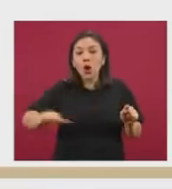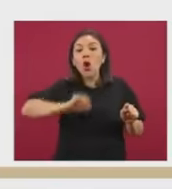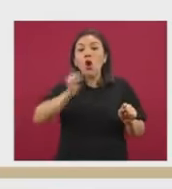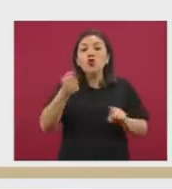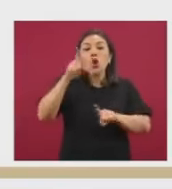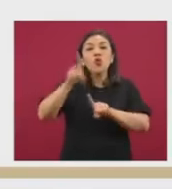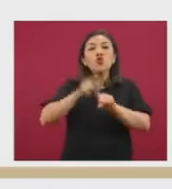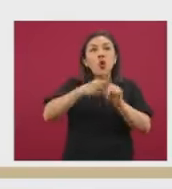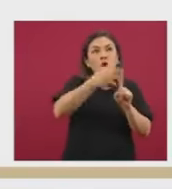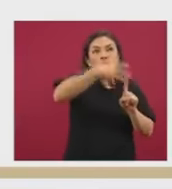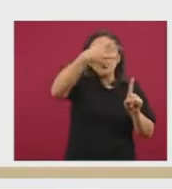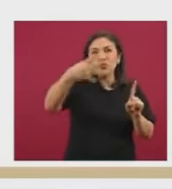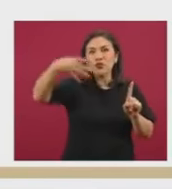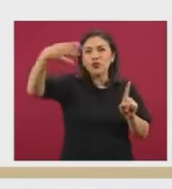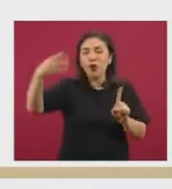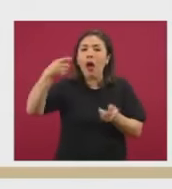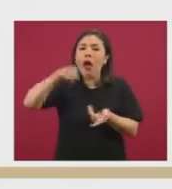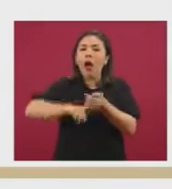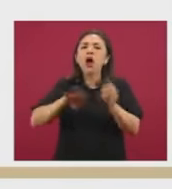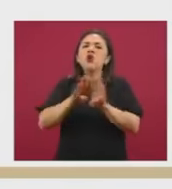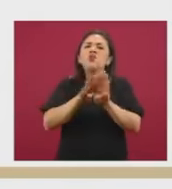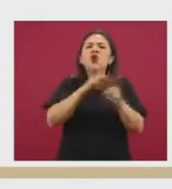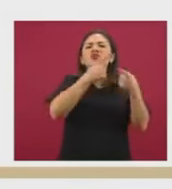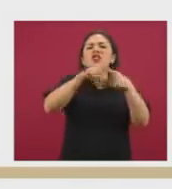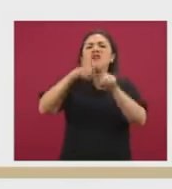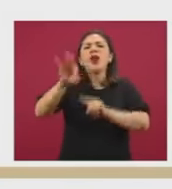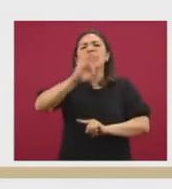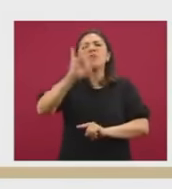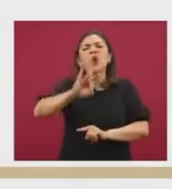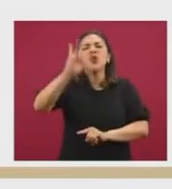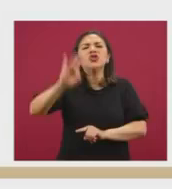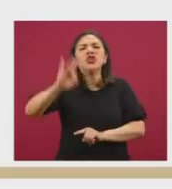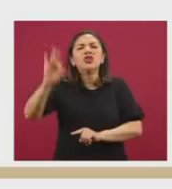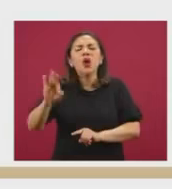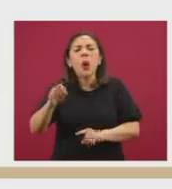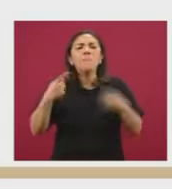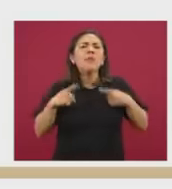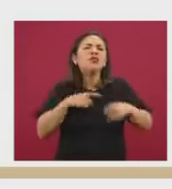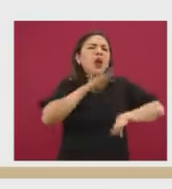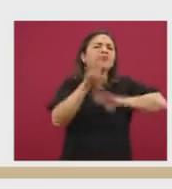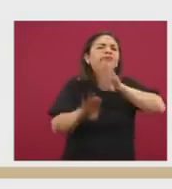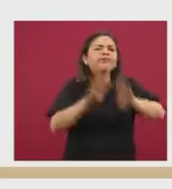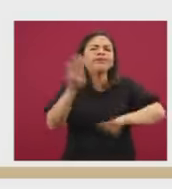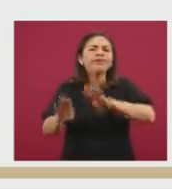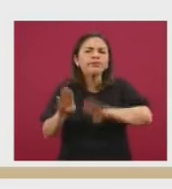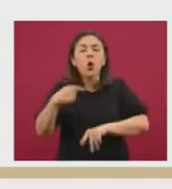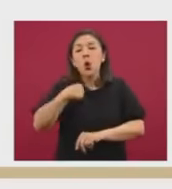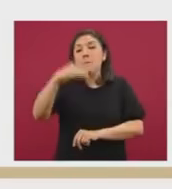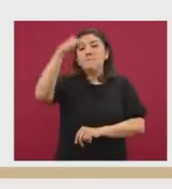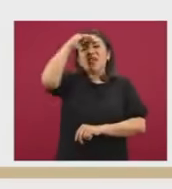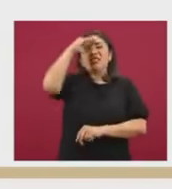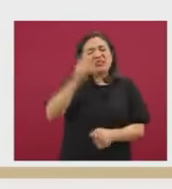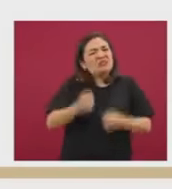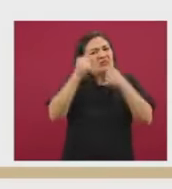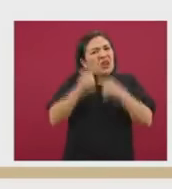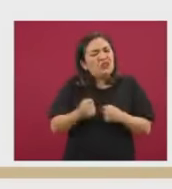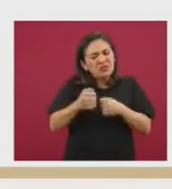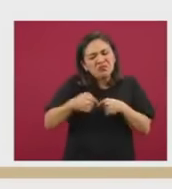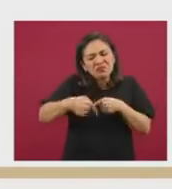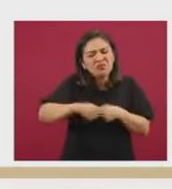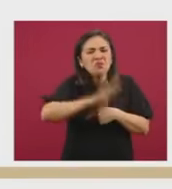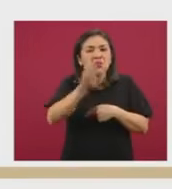de colores son los diferentes percentiles o la distribución de las muertes esperadas de los